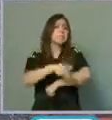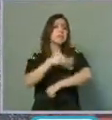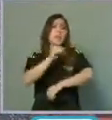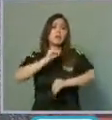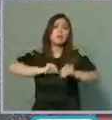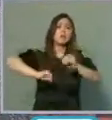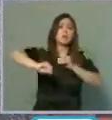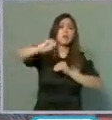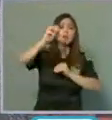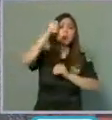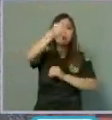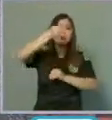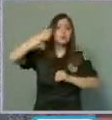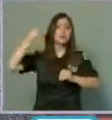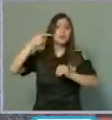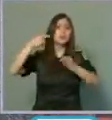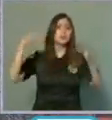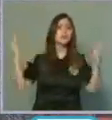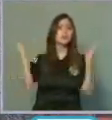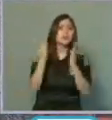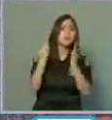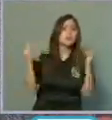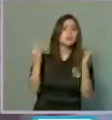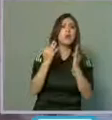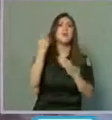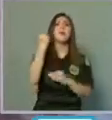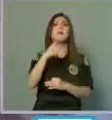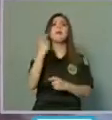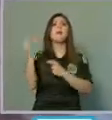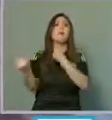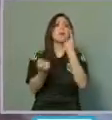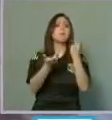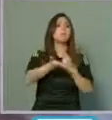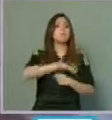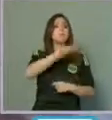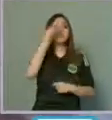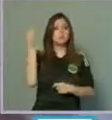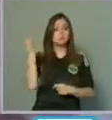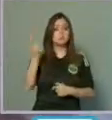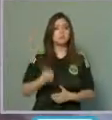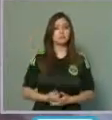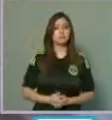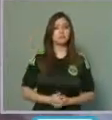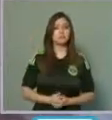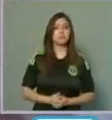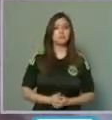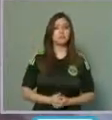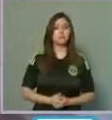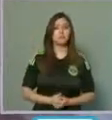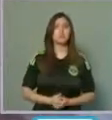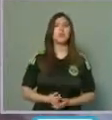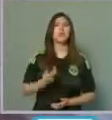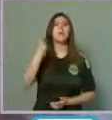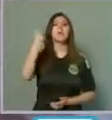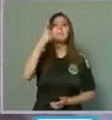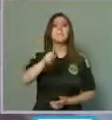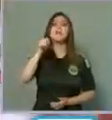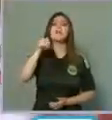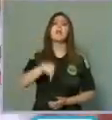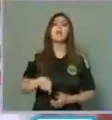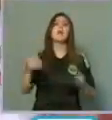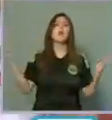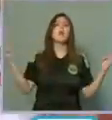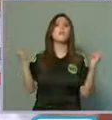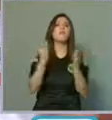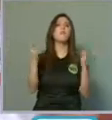dura 8 meses. ¿O cuántos? Claro que sí. Fíjate que una buena método de congelación te puede